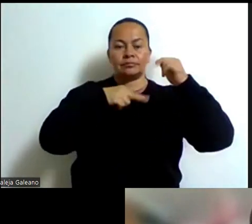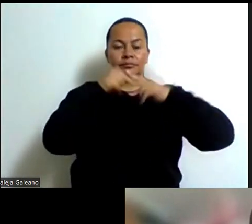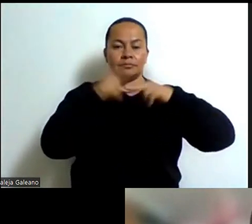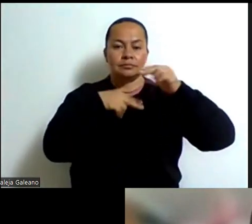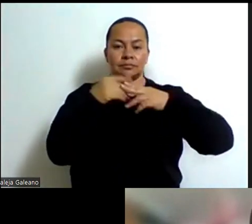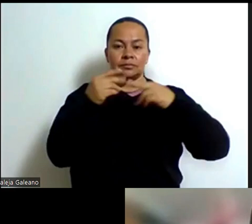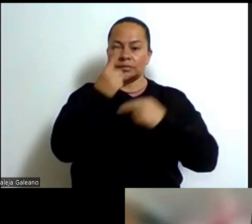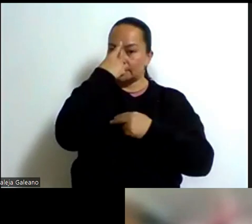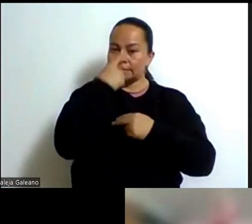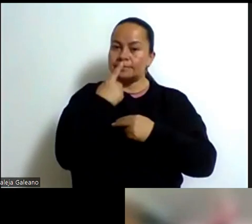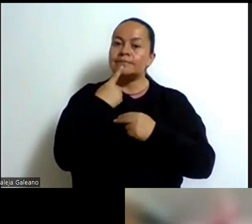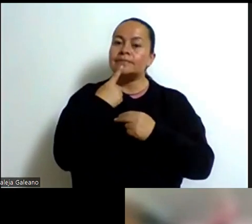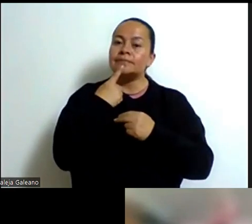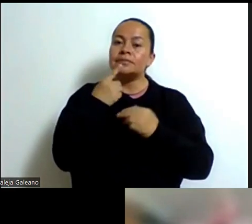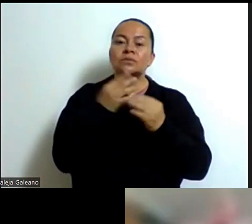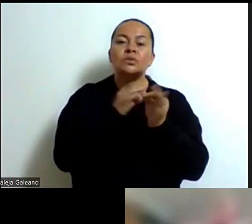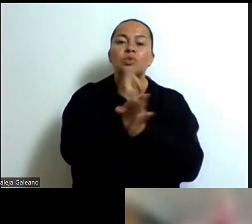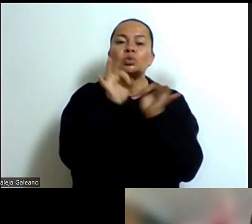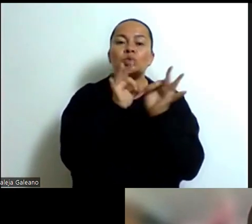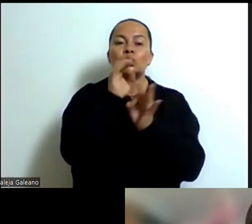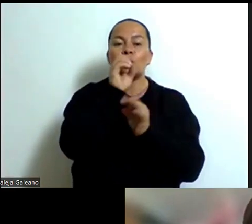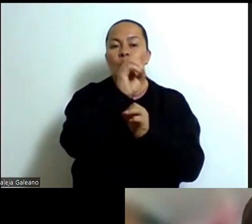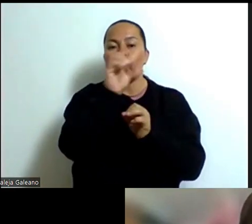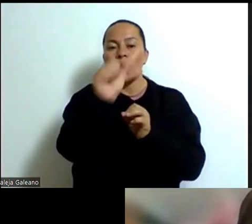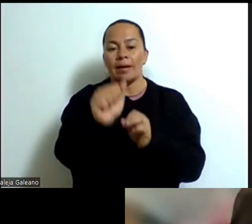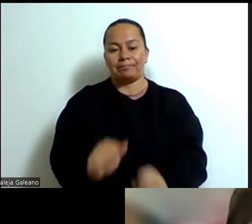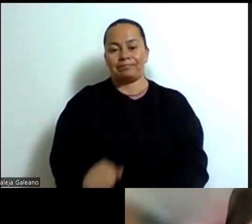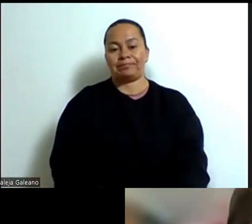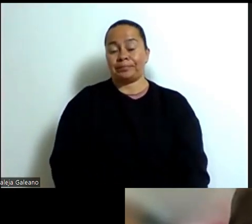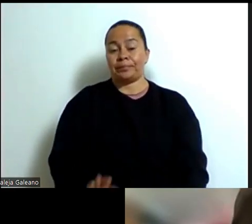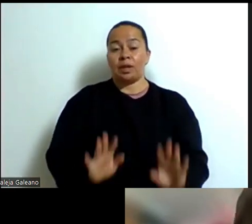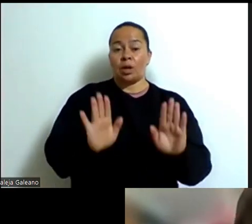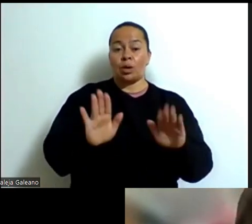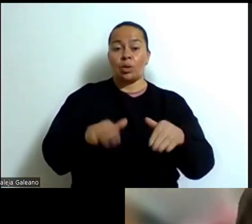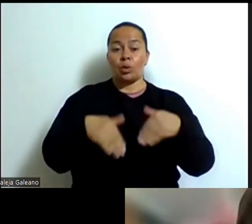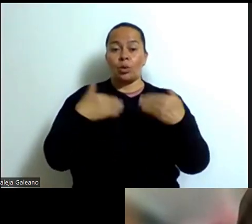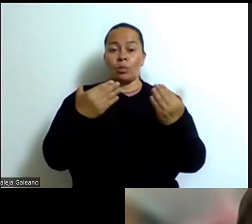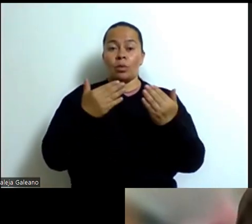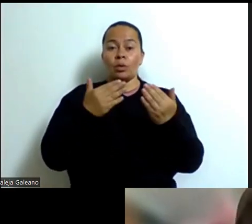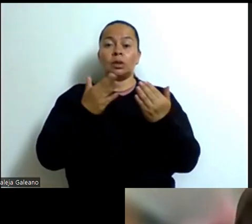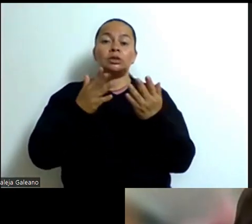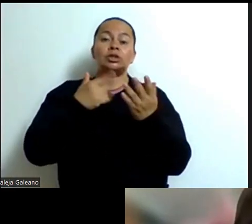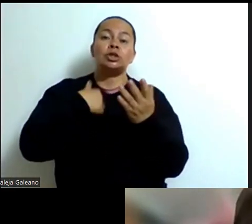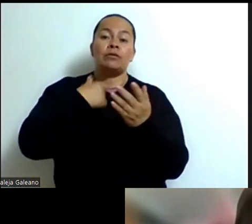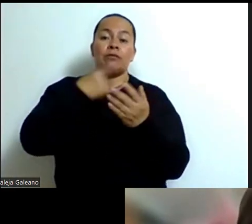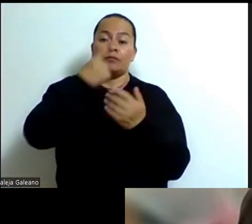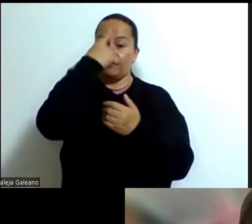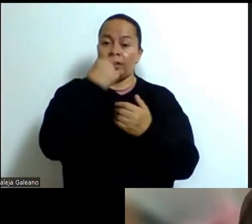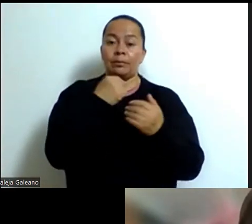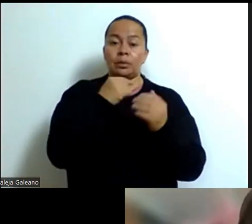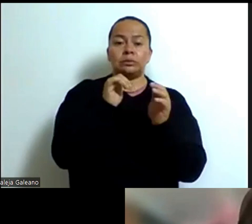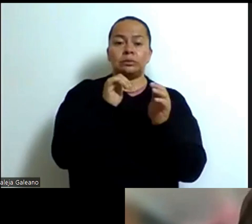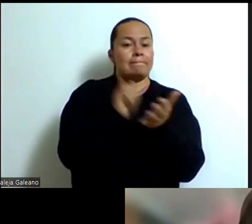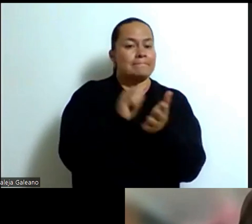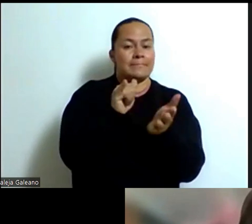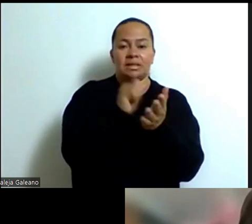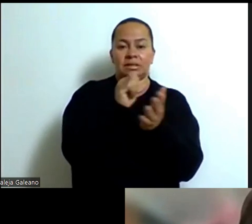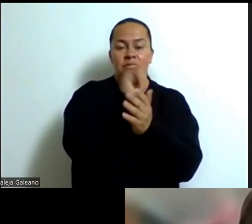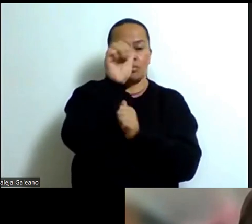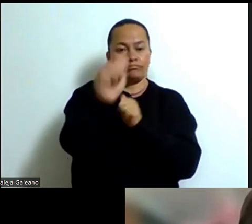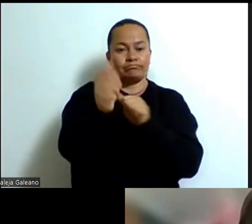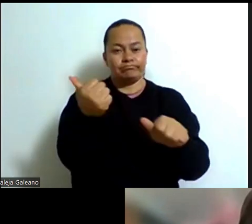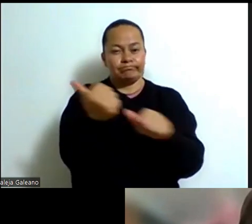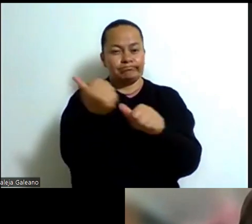perfil de de cuidador sí como si fuera un perfil de asistente personal H